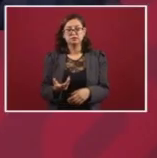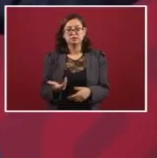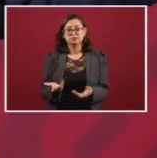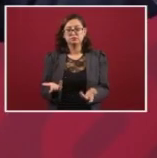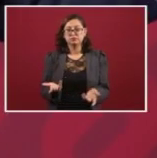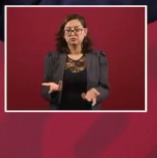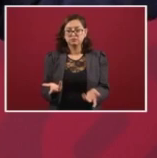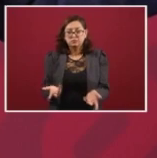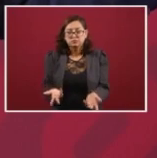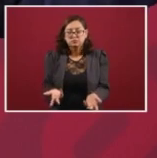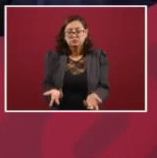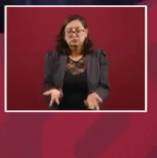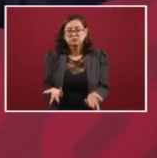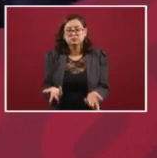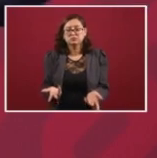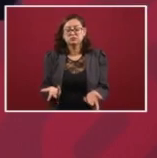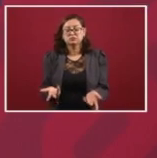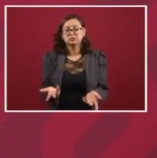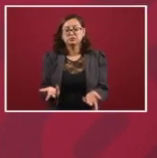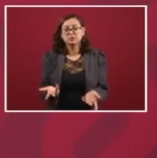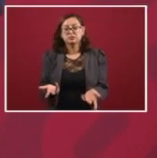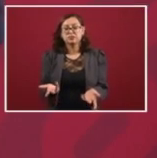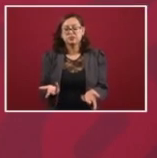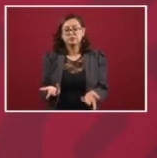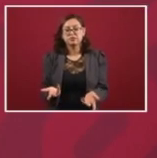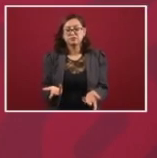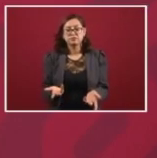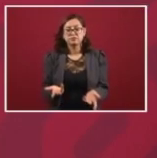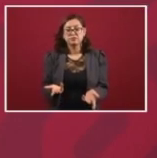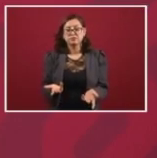pues si no se toma en cuenta que hay